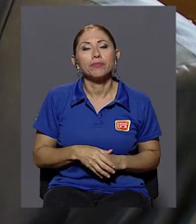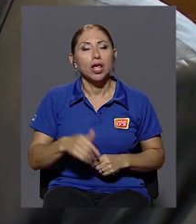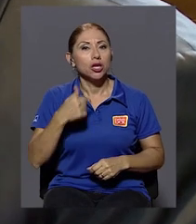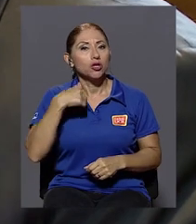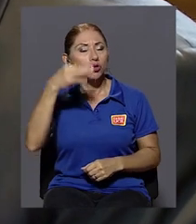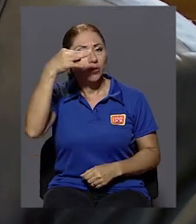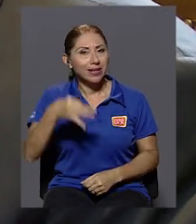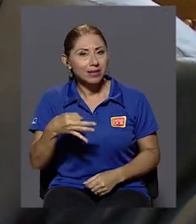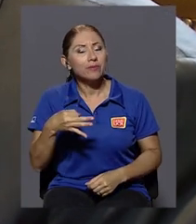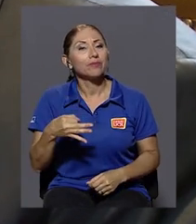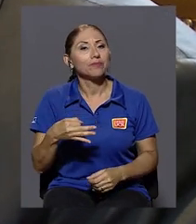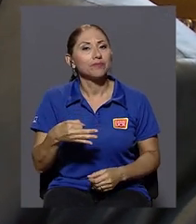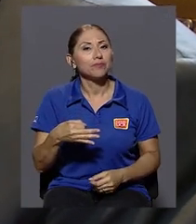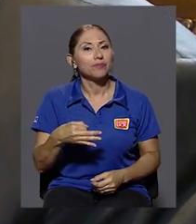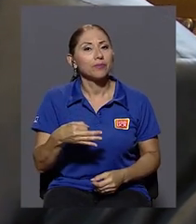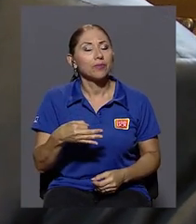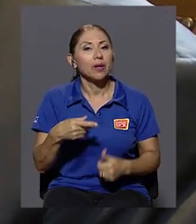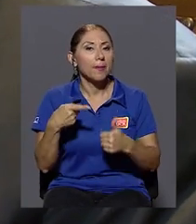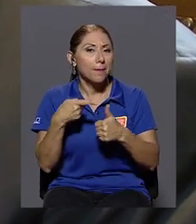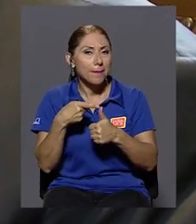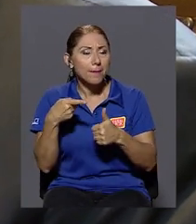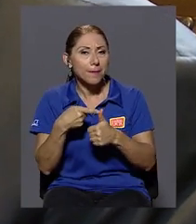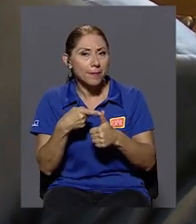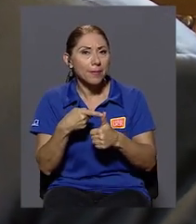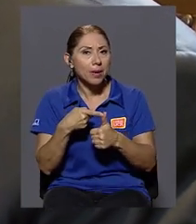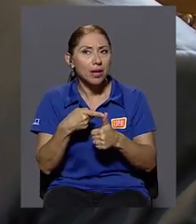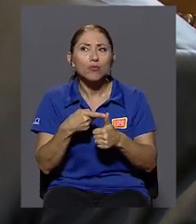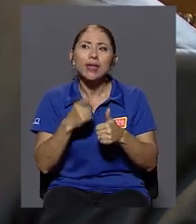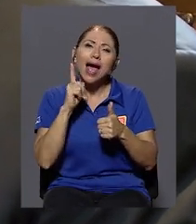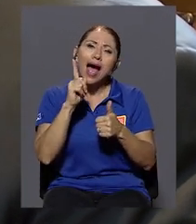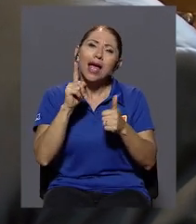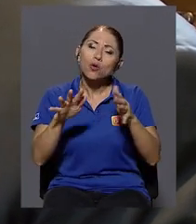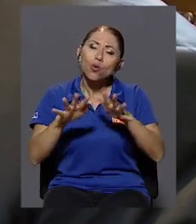profundizar. Yo creo que primero,